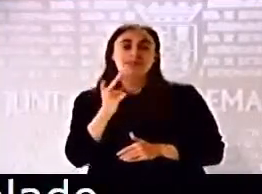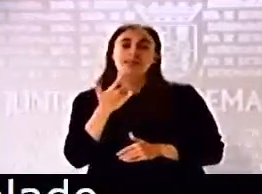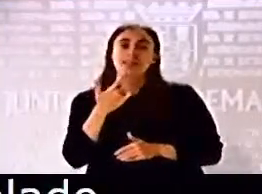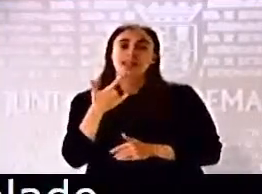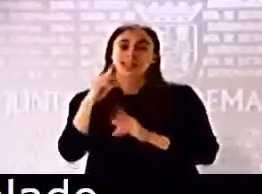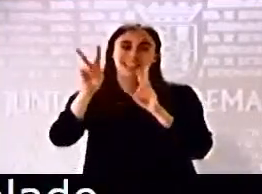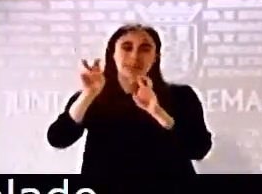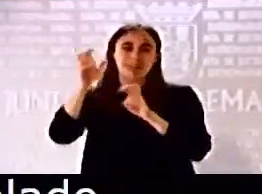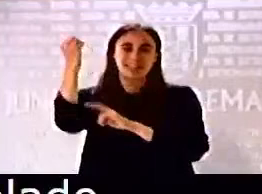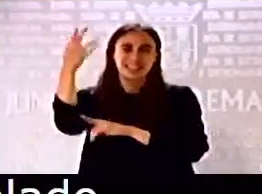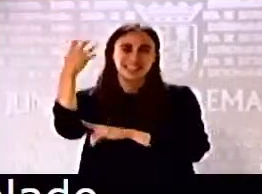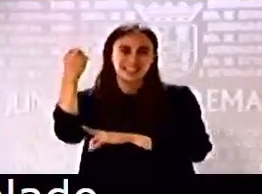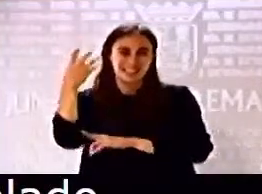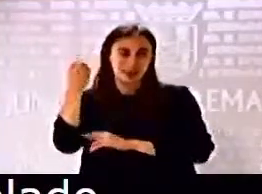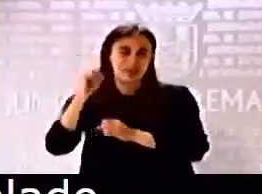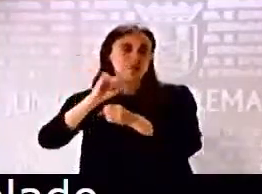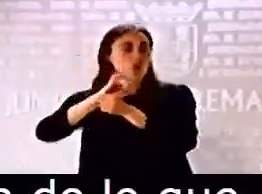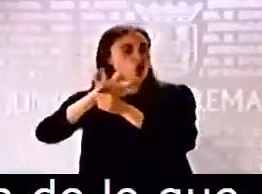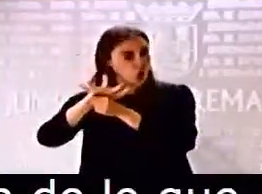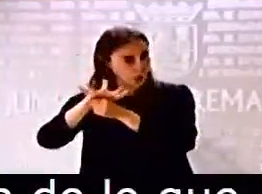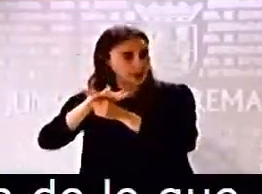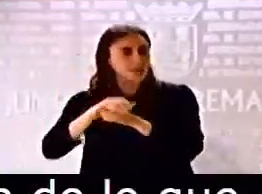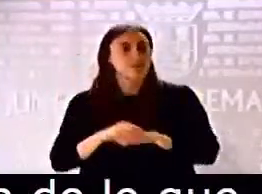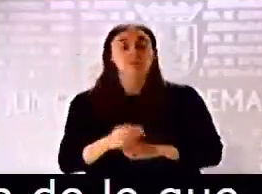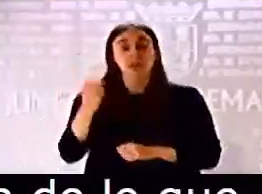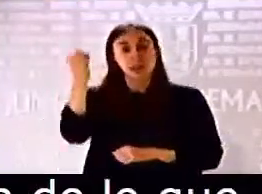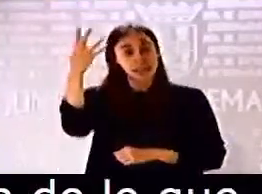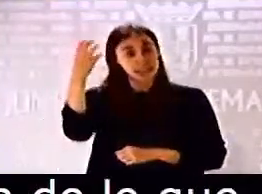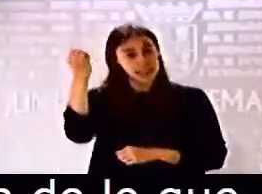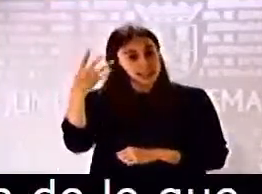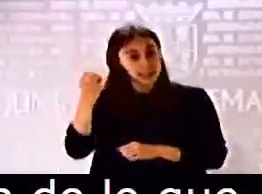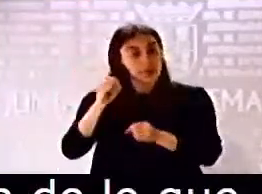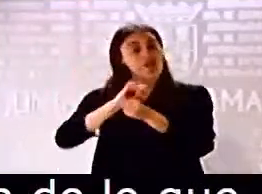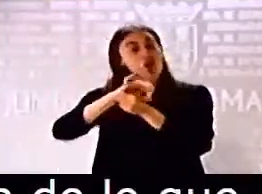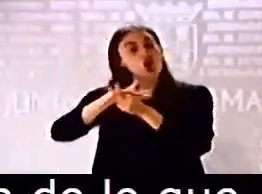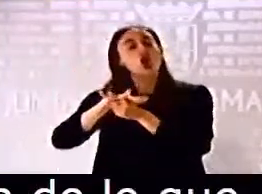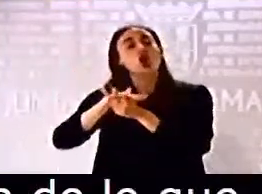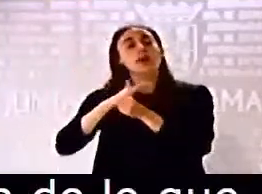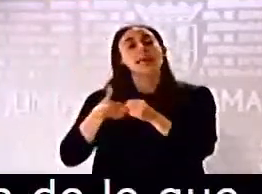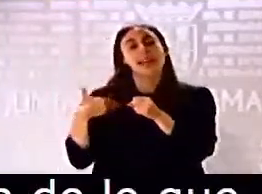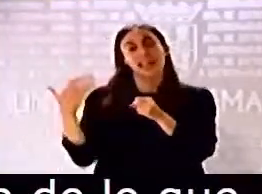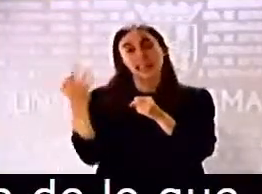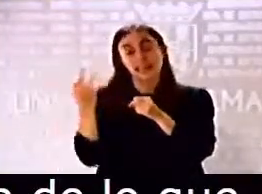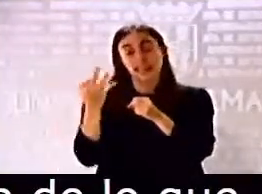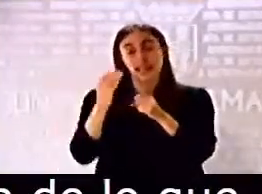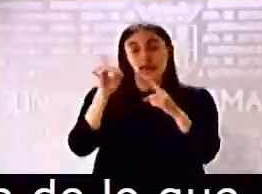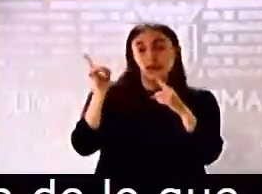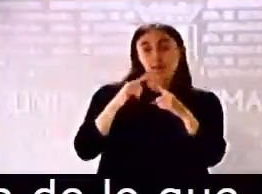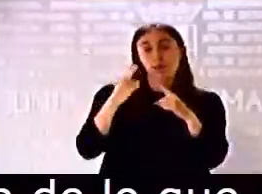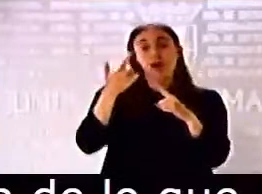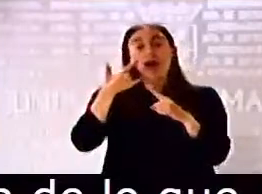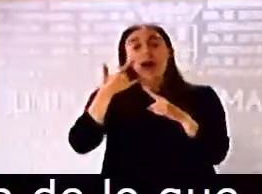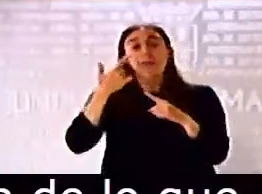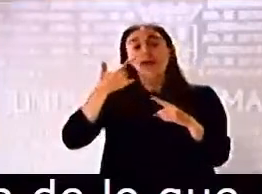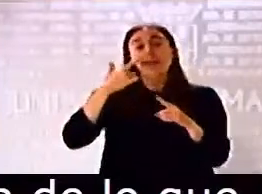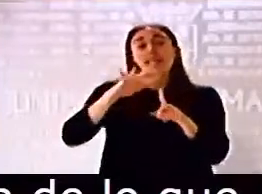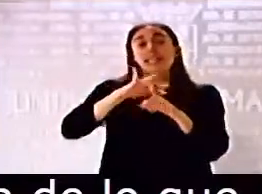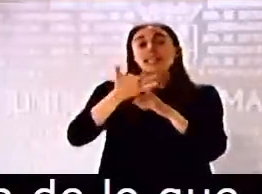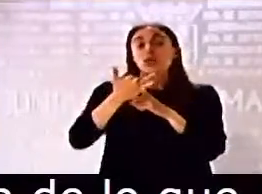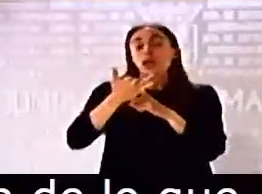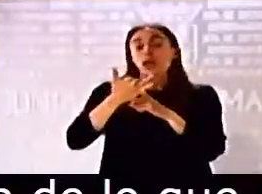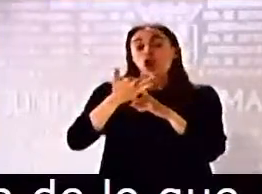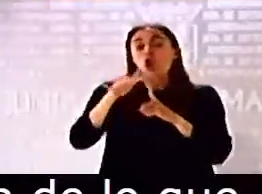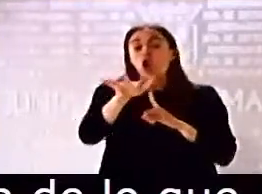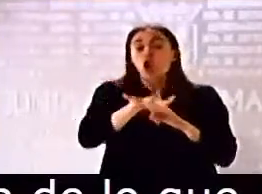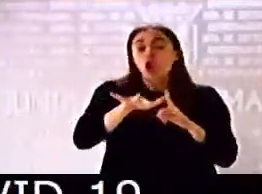COVID. El semáforo COVID lo que pretende es, en primer lugar, saber qué riesgo tiene una